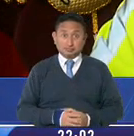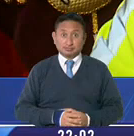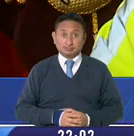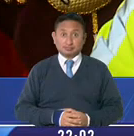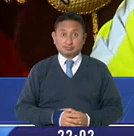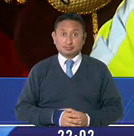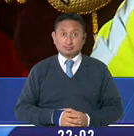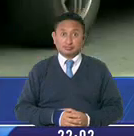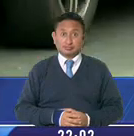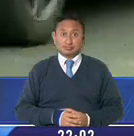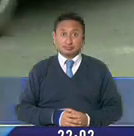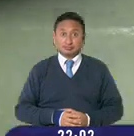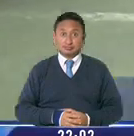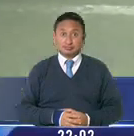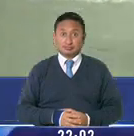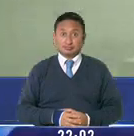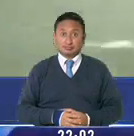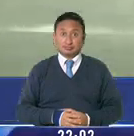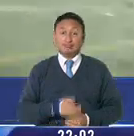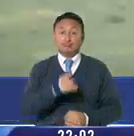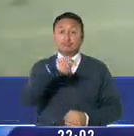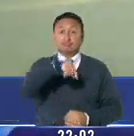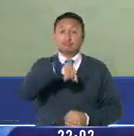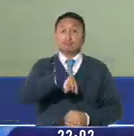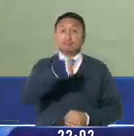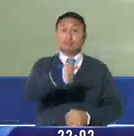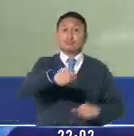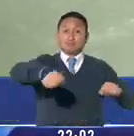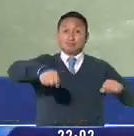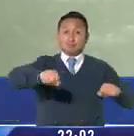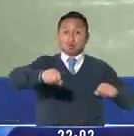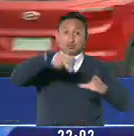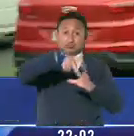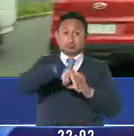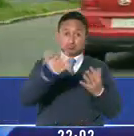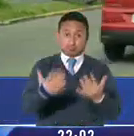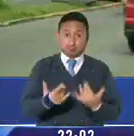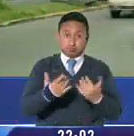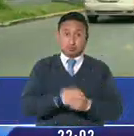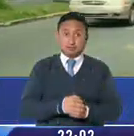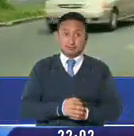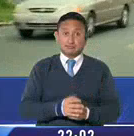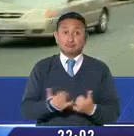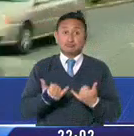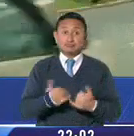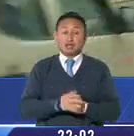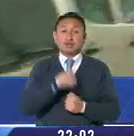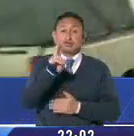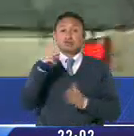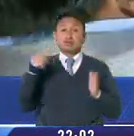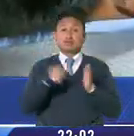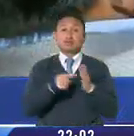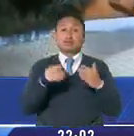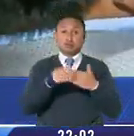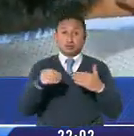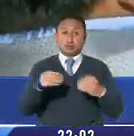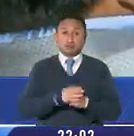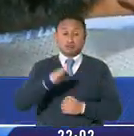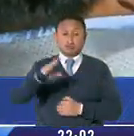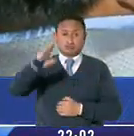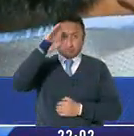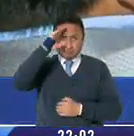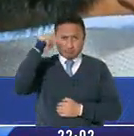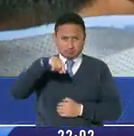delito. Al sacapinta le esperaba una motocicleta más adelante. En esta oportunidad se llevaron $2,000. La policía insistió en el llamado a